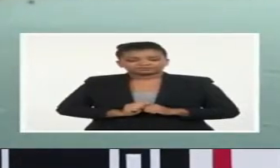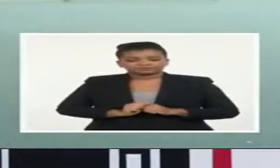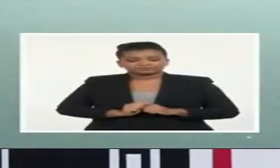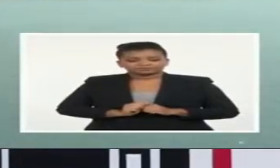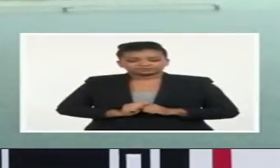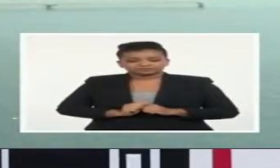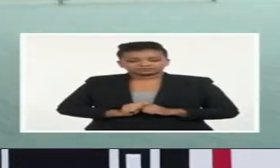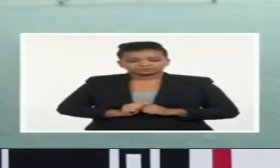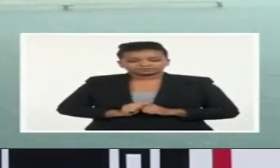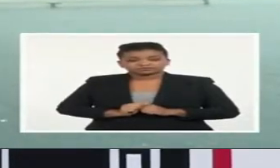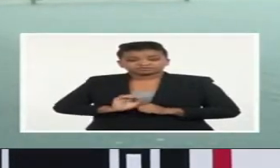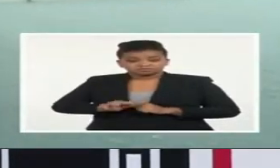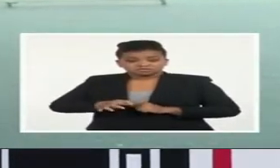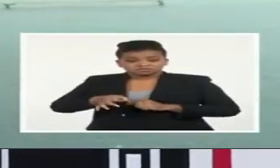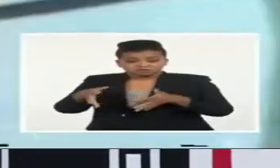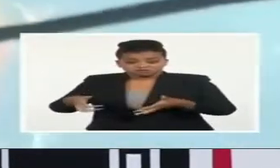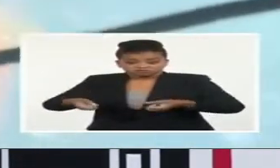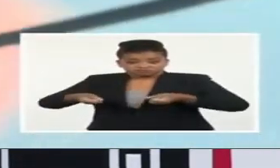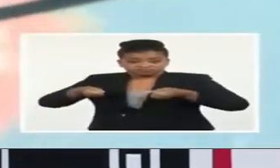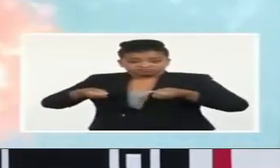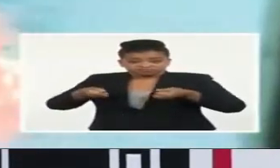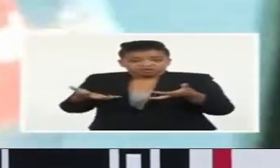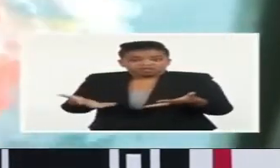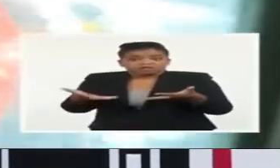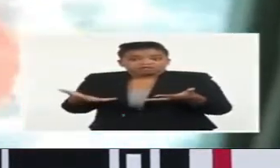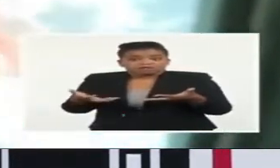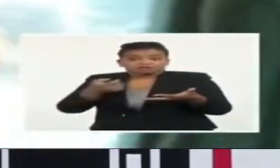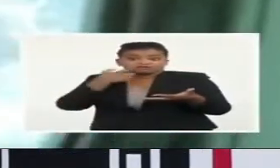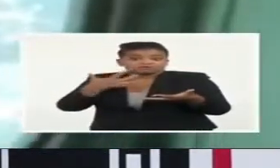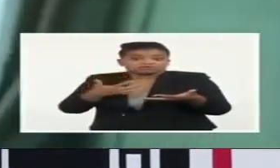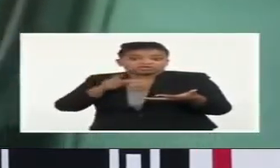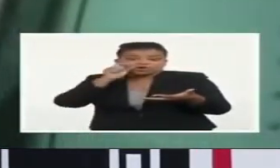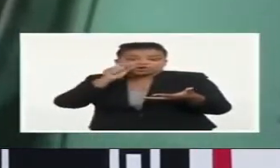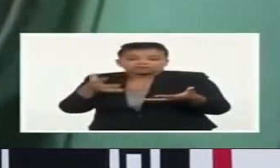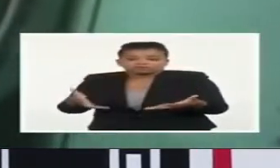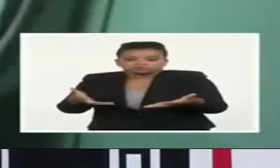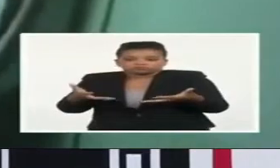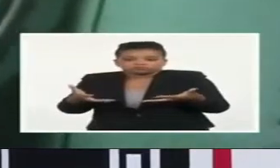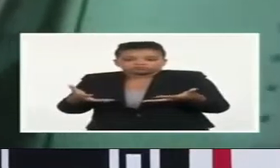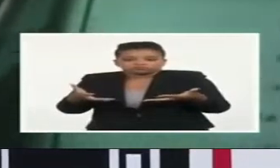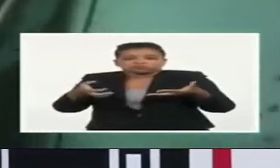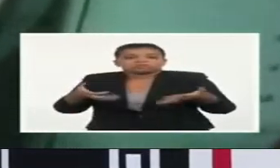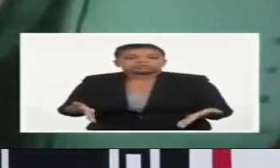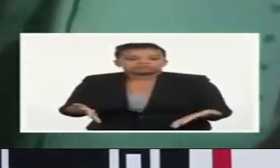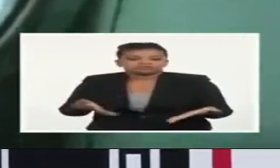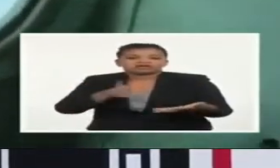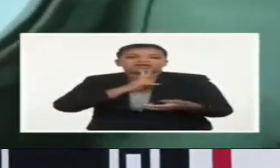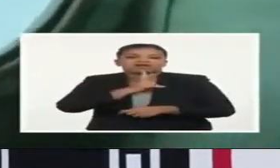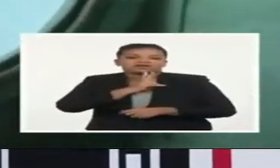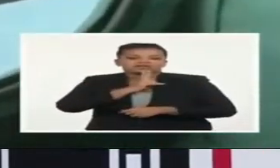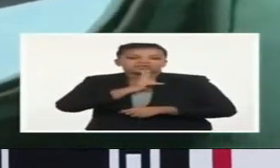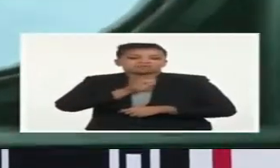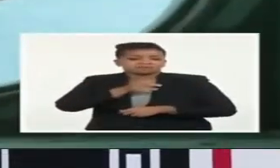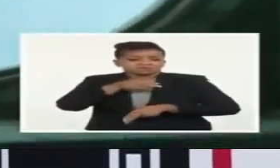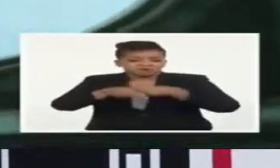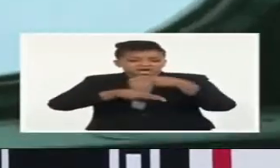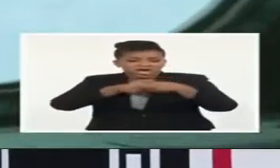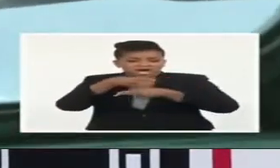el sistema de enfriamiento en los tanques. En caso de que pasara lo que pasó en Matanzas,